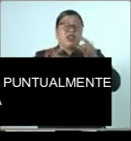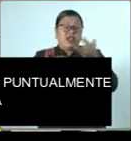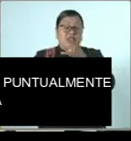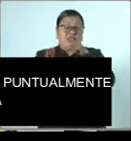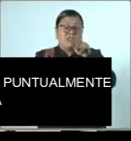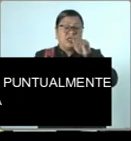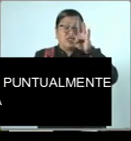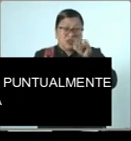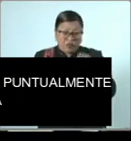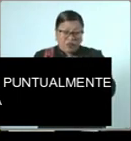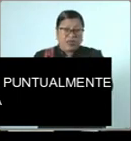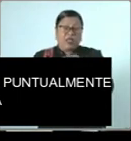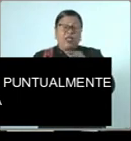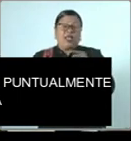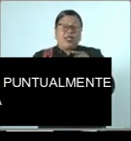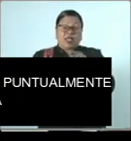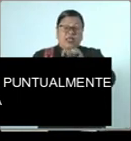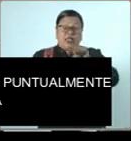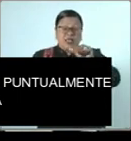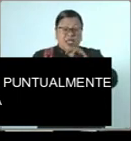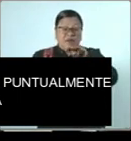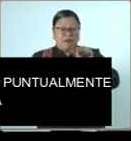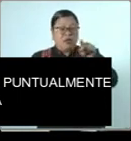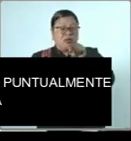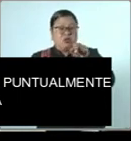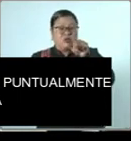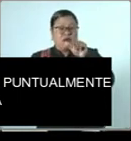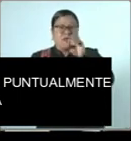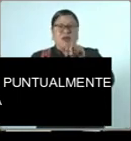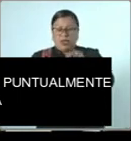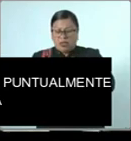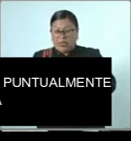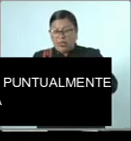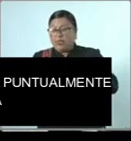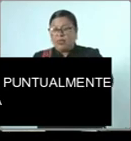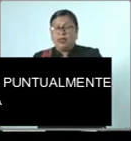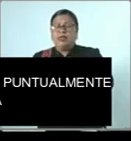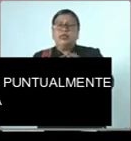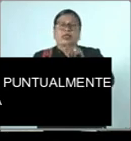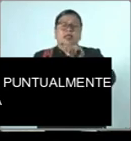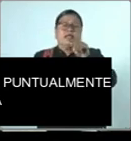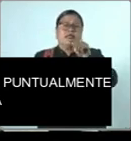entre Tamazulapan del Espíritu Santo y Santiago Zacatepec. La que sigue, por favor.